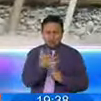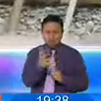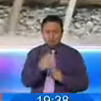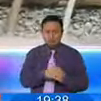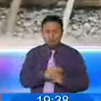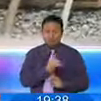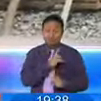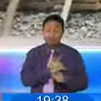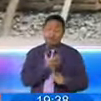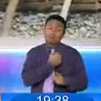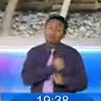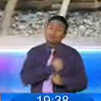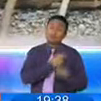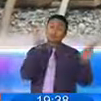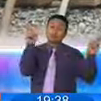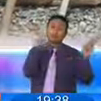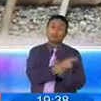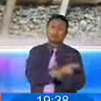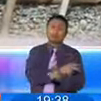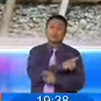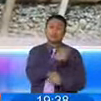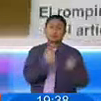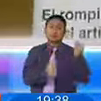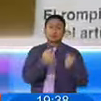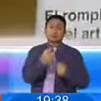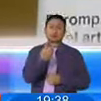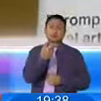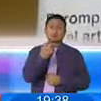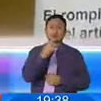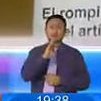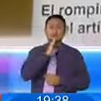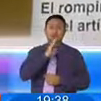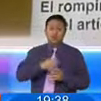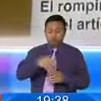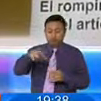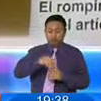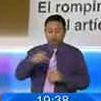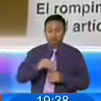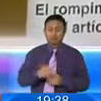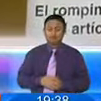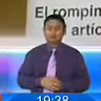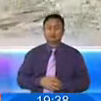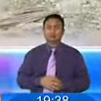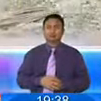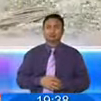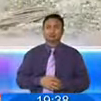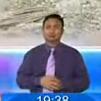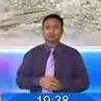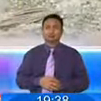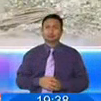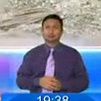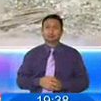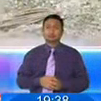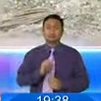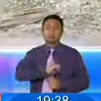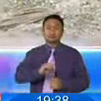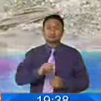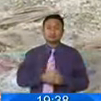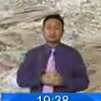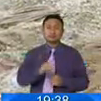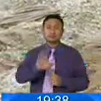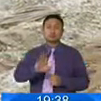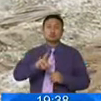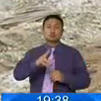ello, clausuraron 6 retroexcavadoras, 12 bombas de agua y 4 clasificadoras. Para hacer una verificación del